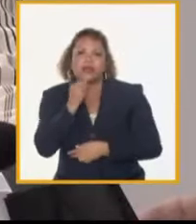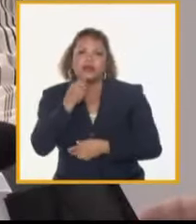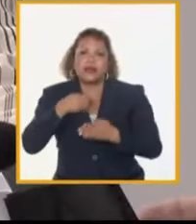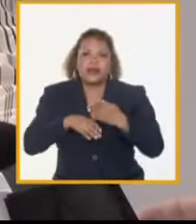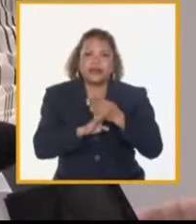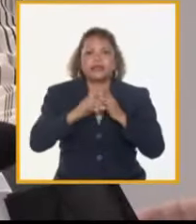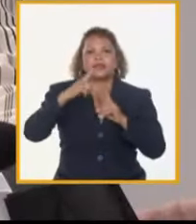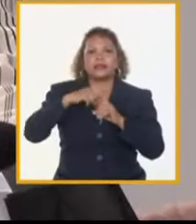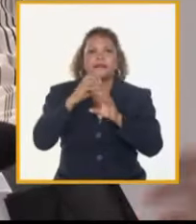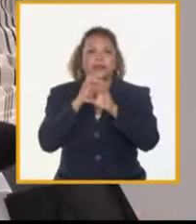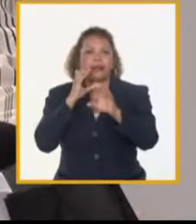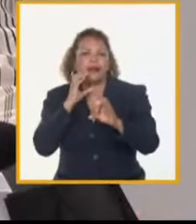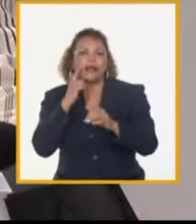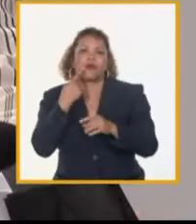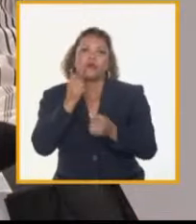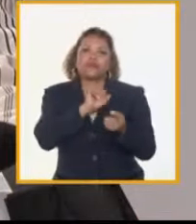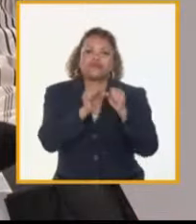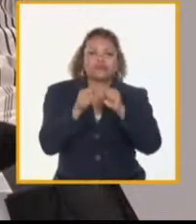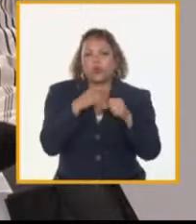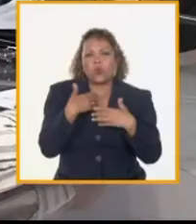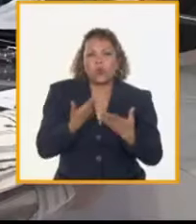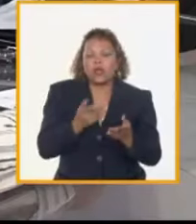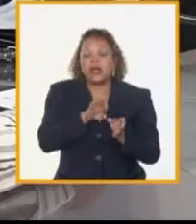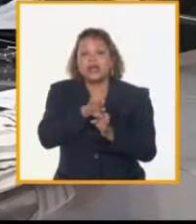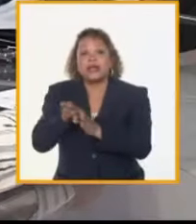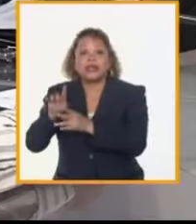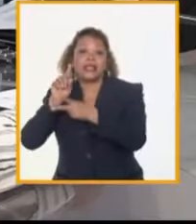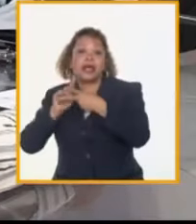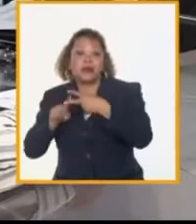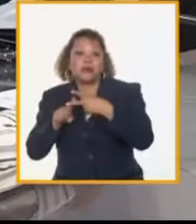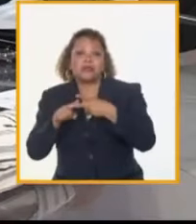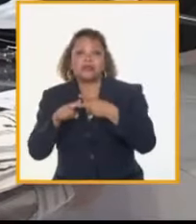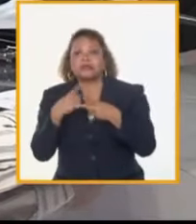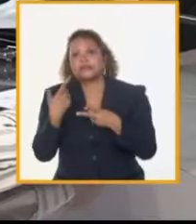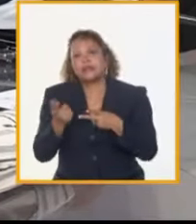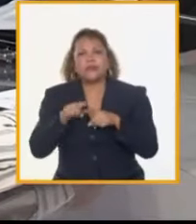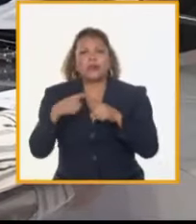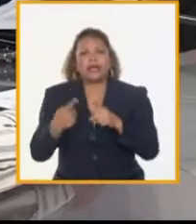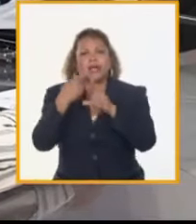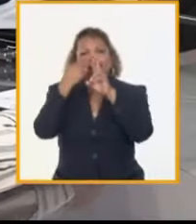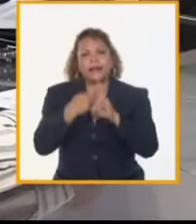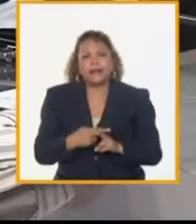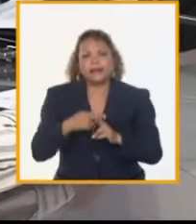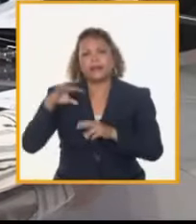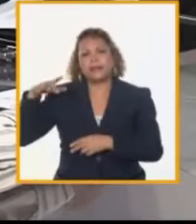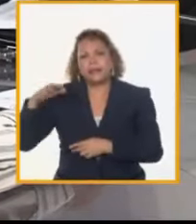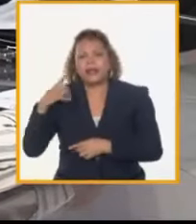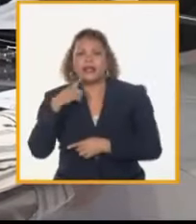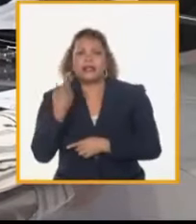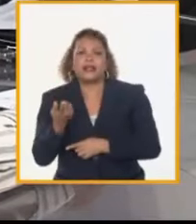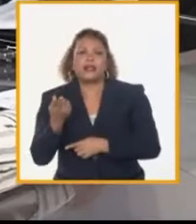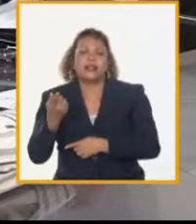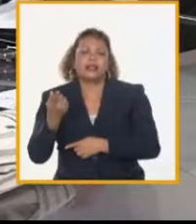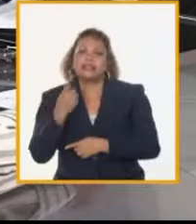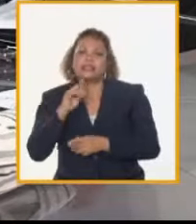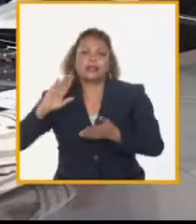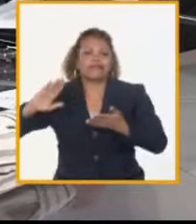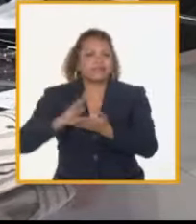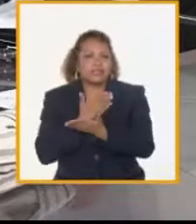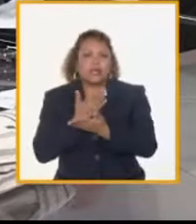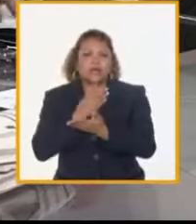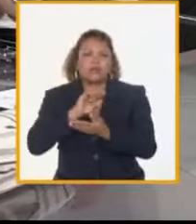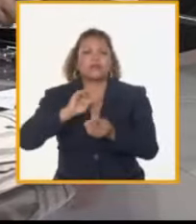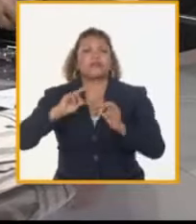terminal, o qué restricciones se van a mantener? Y por otro lado, ¿qué pasa con los pinareños? ¿Para dónde va la lista de última espera de los pinareños? Bien,